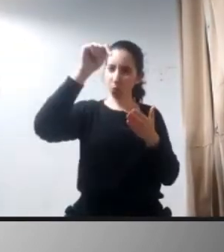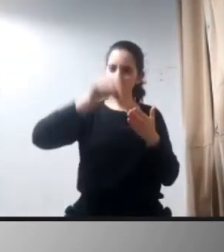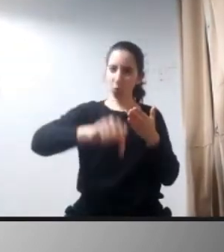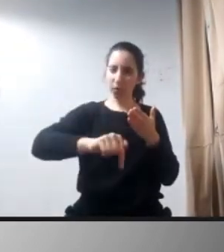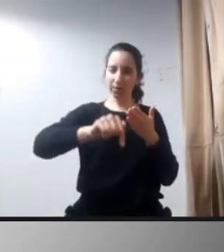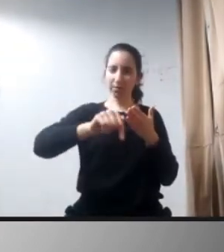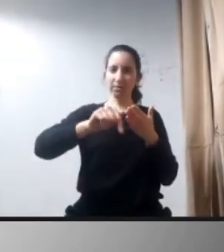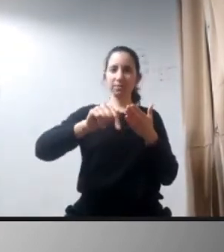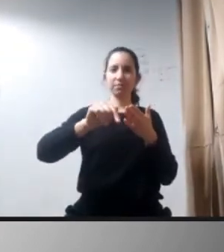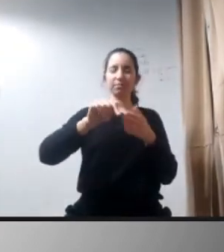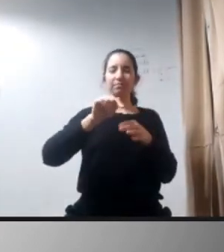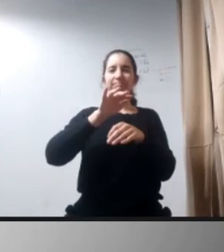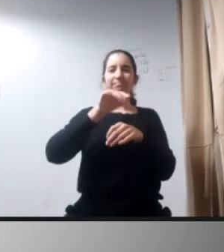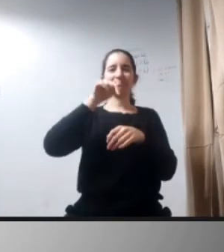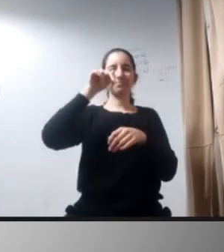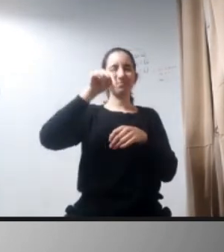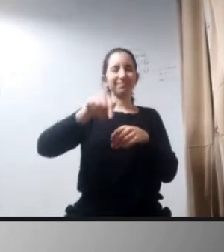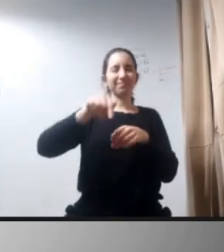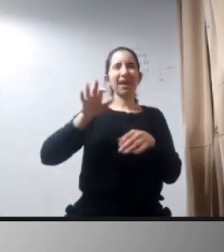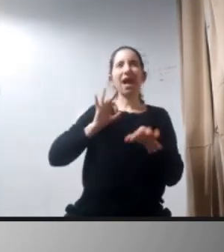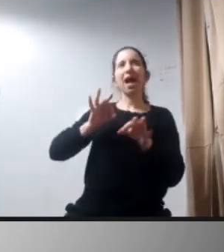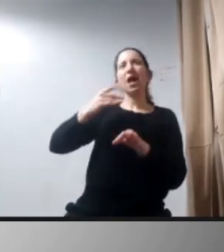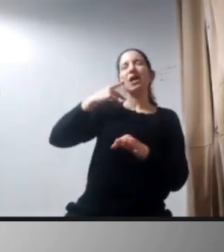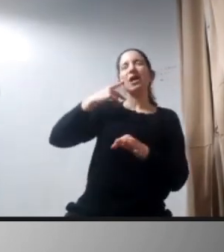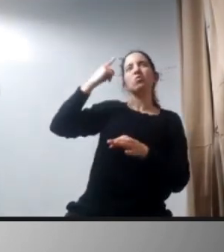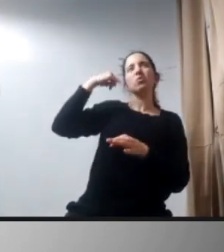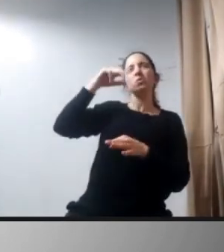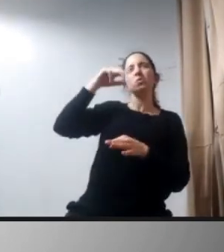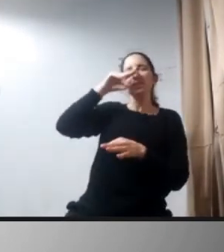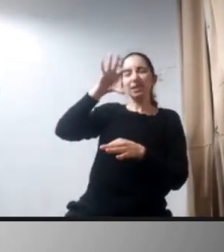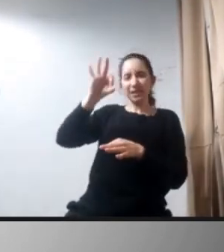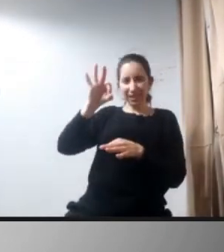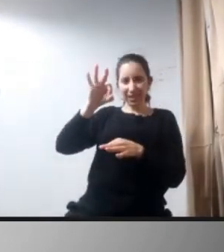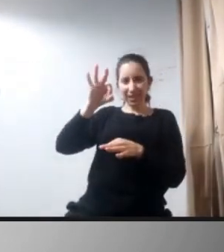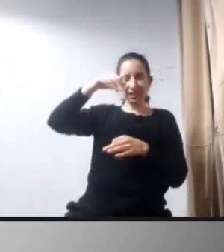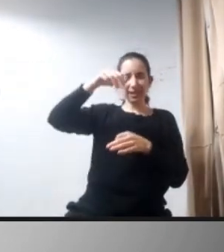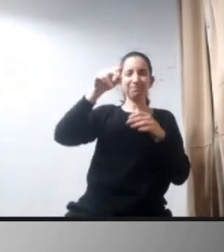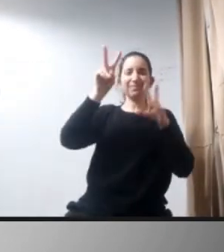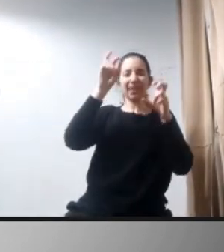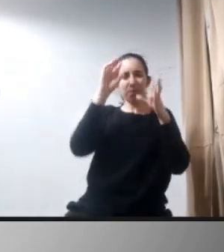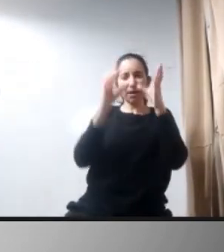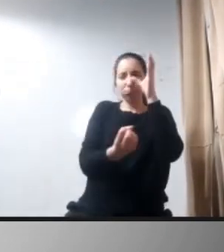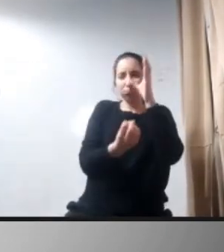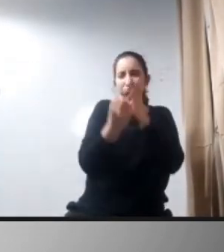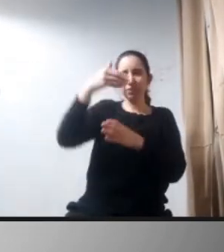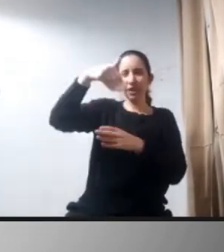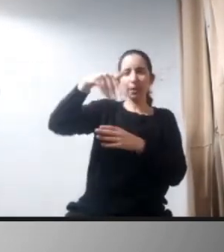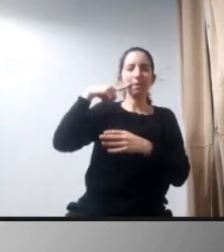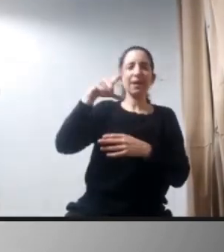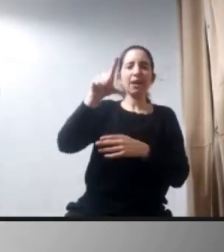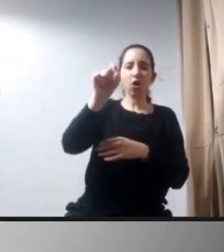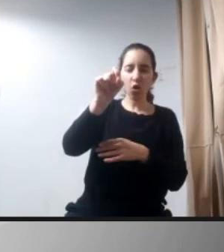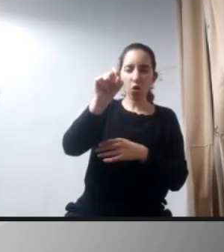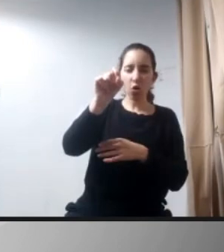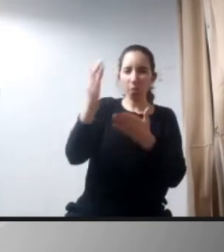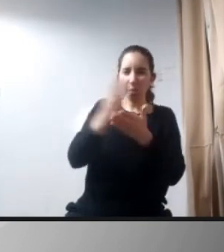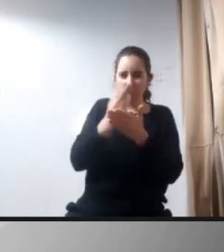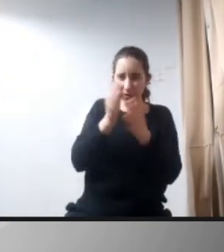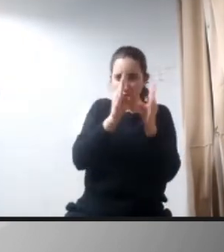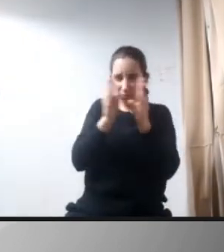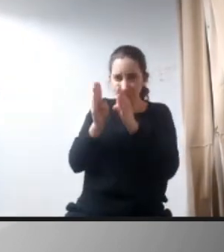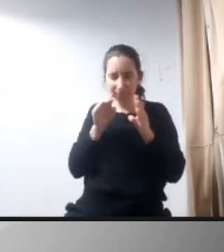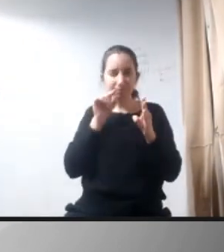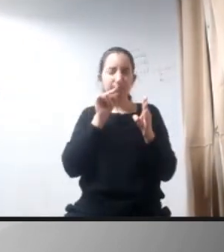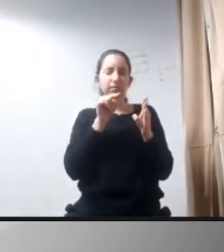creación de los microprocesadores en los años 70 en adelante, Es impresionante cómo se ha modificado